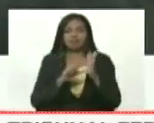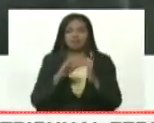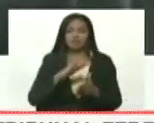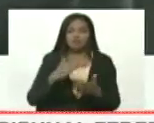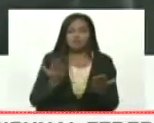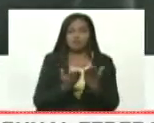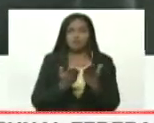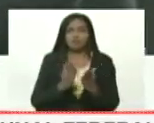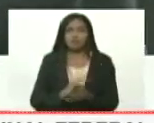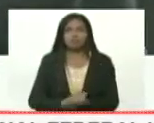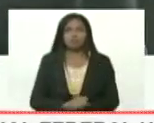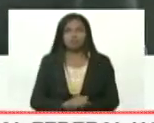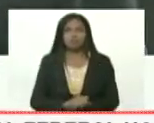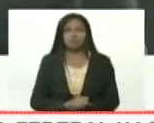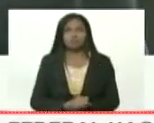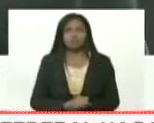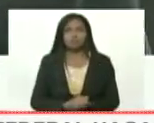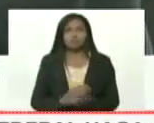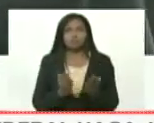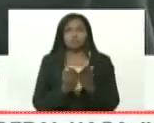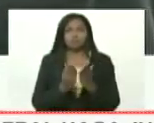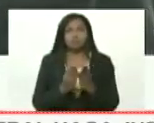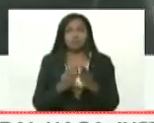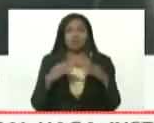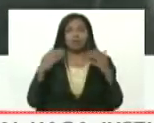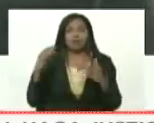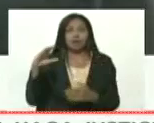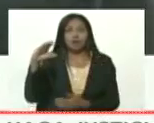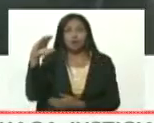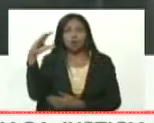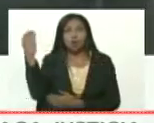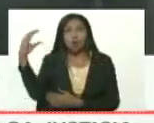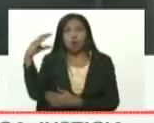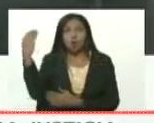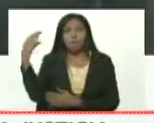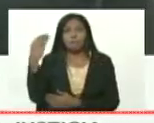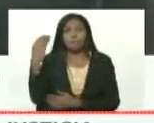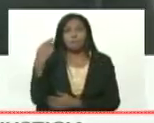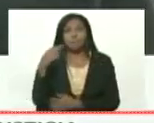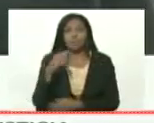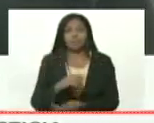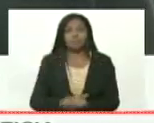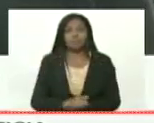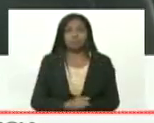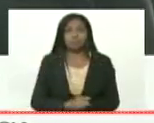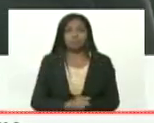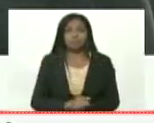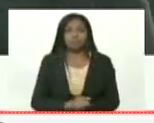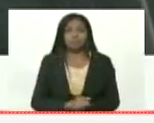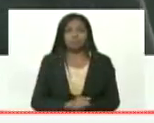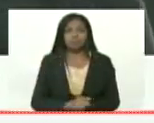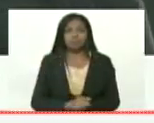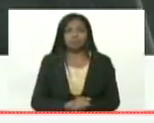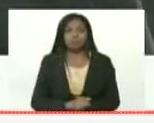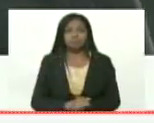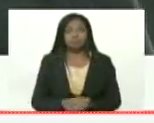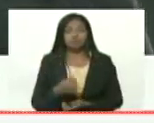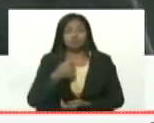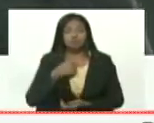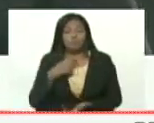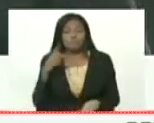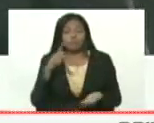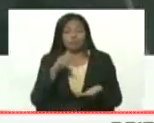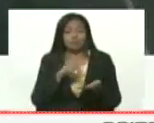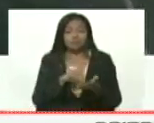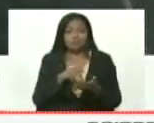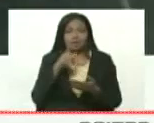estudiaste? Estudié en la Gran Colombia y... ¿En la Gran Colombia, en el cementerio? En la Fe de Alegría. Yo participé en